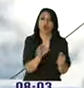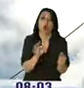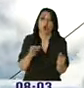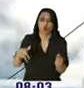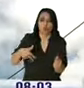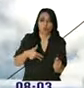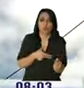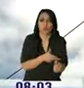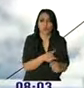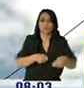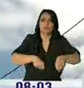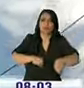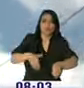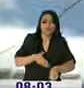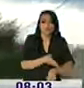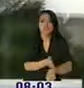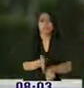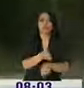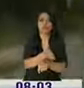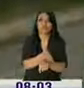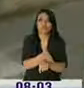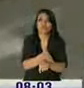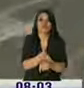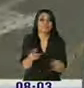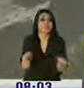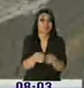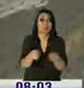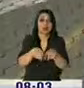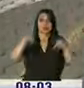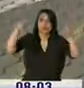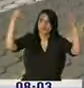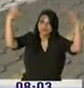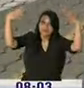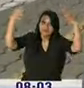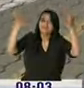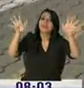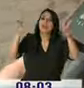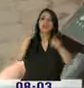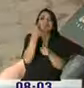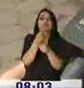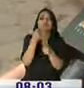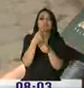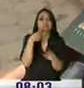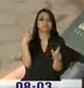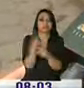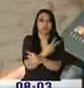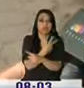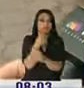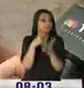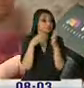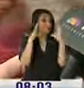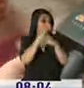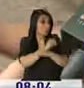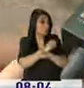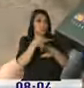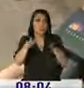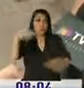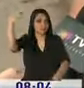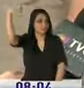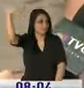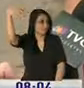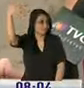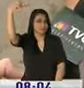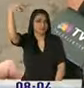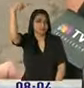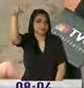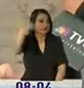decir de los vecinos, la falta de luminarias en el sector agrava más la situación. En la noche, como no hay aquí, justo aquí está sin